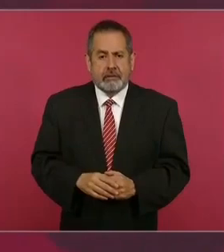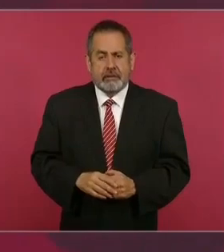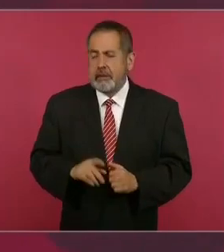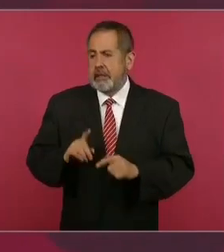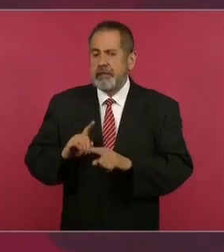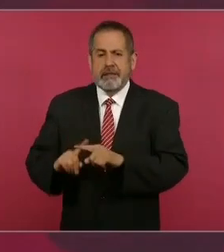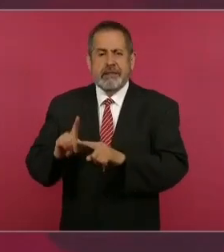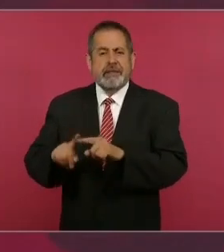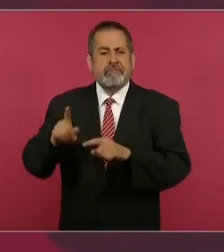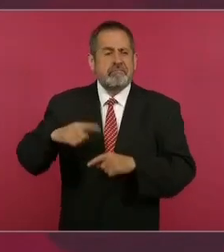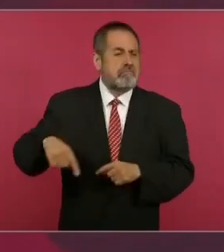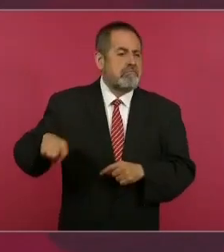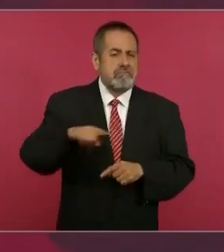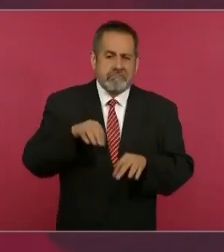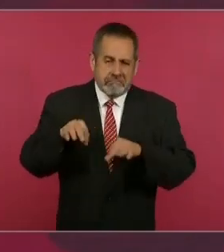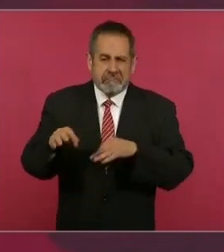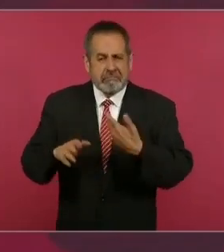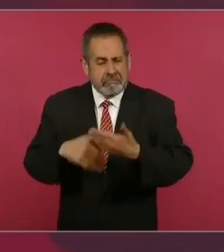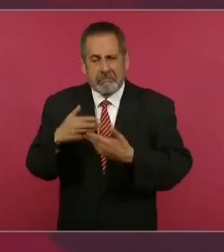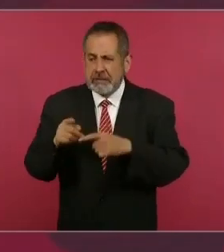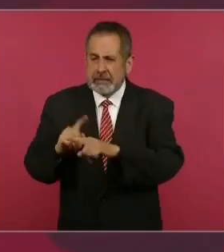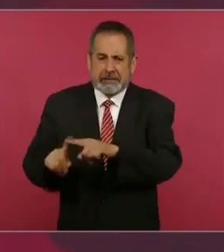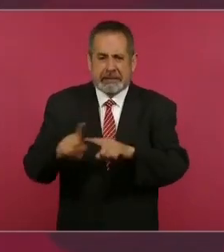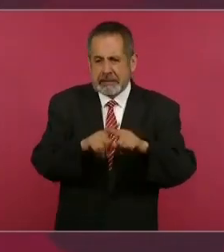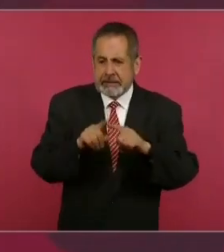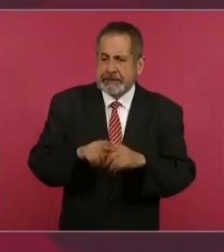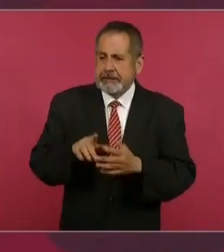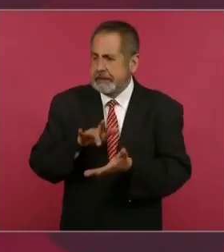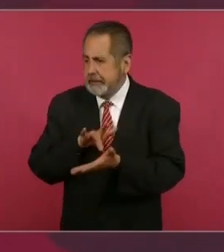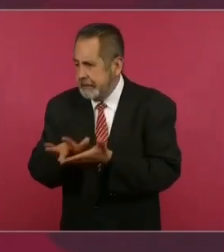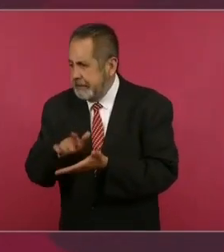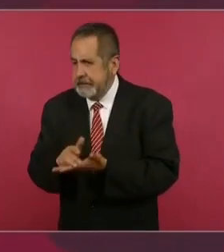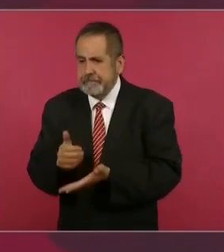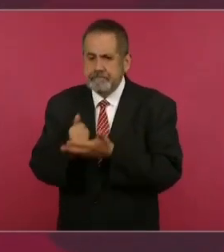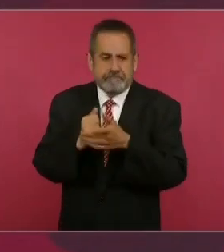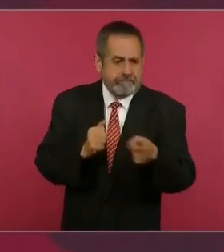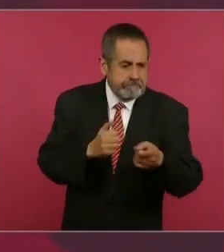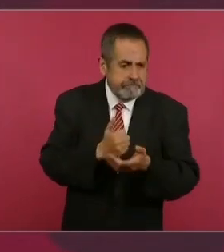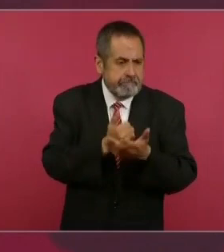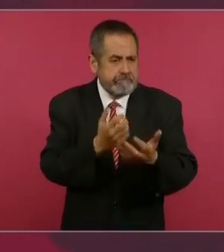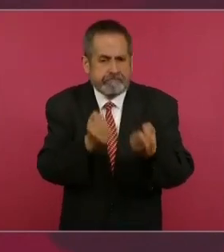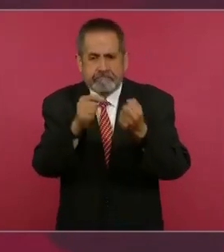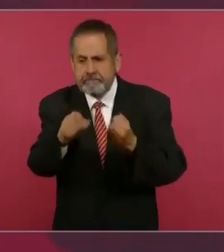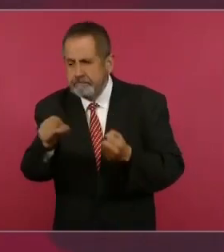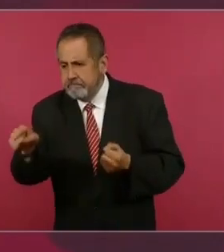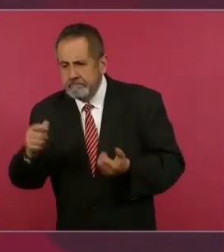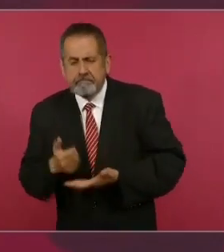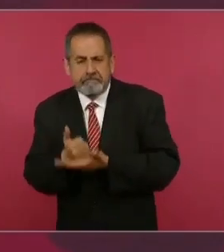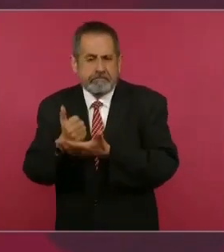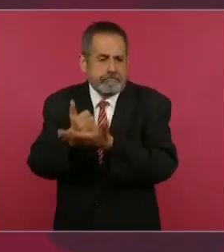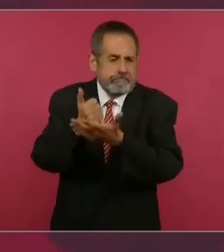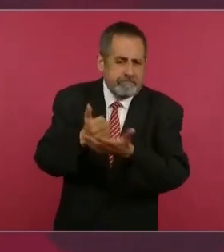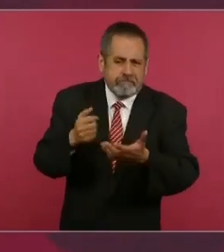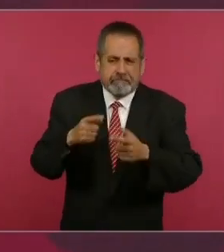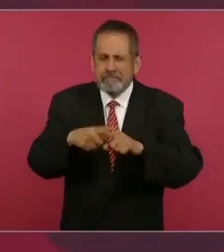distintas labores de apoyo, de auxilio a la población,